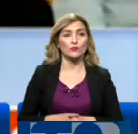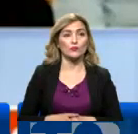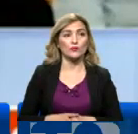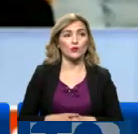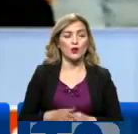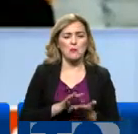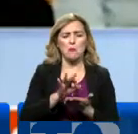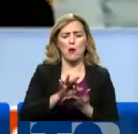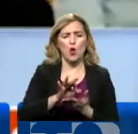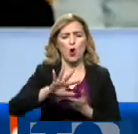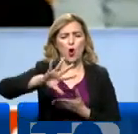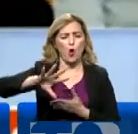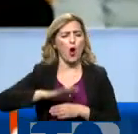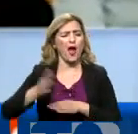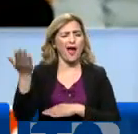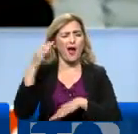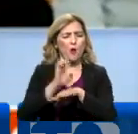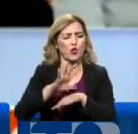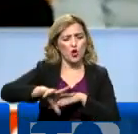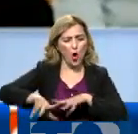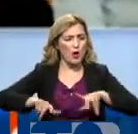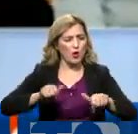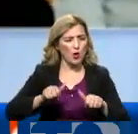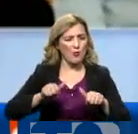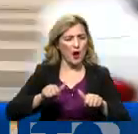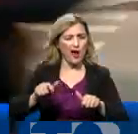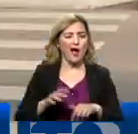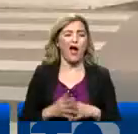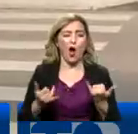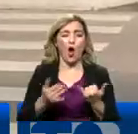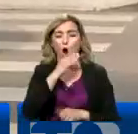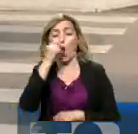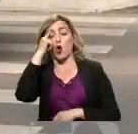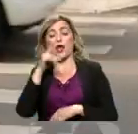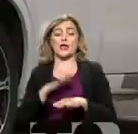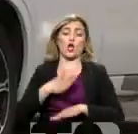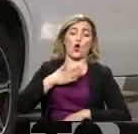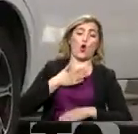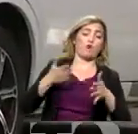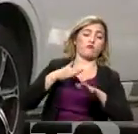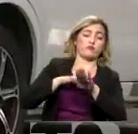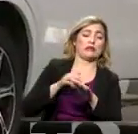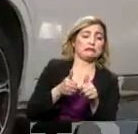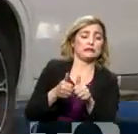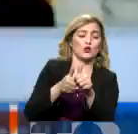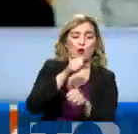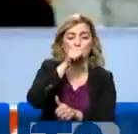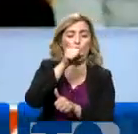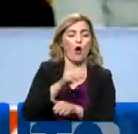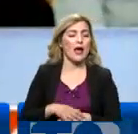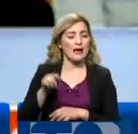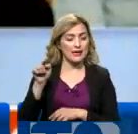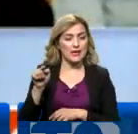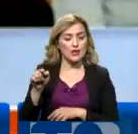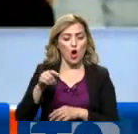pueblo ecuatoriano en la década anterior, estos sinvergüenzas que ahora se llaman correístas. La eliminación a los subsidios no se levantará, recalcó, pero